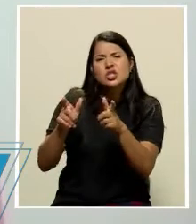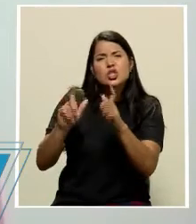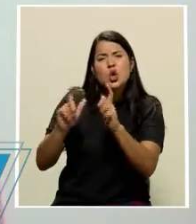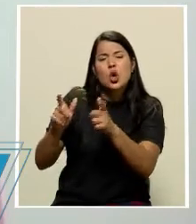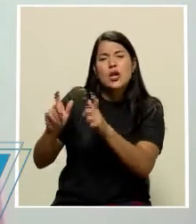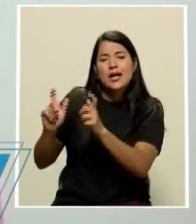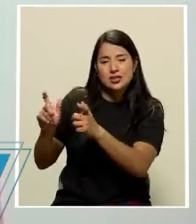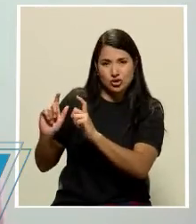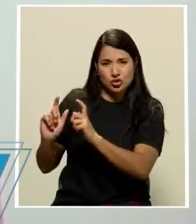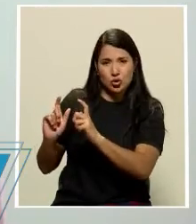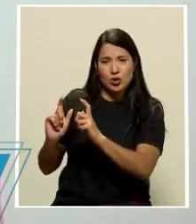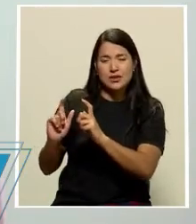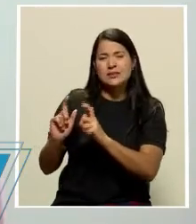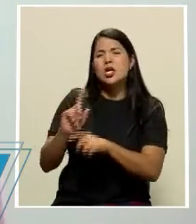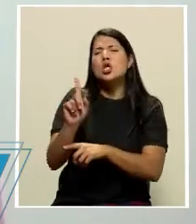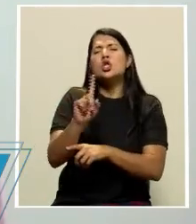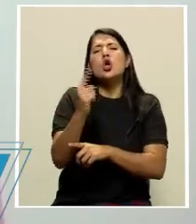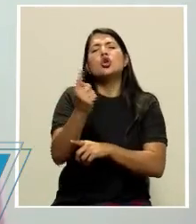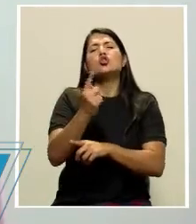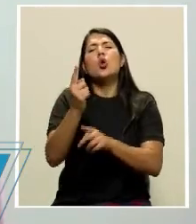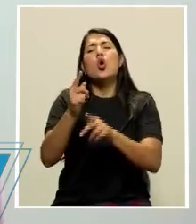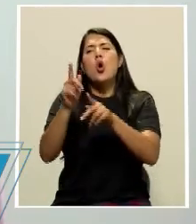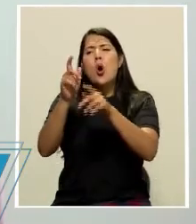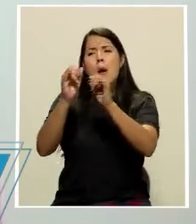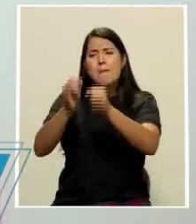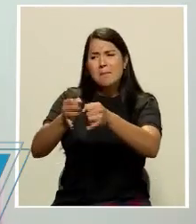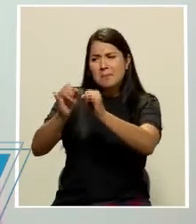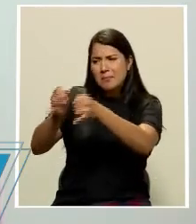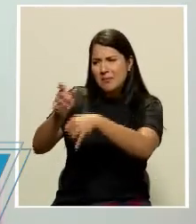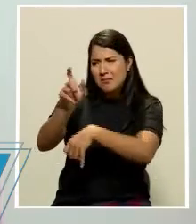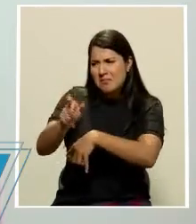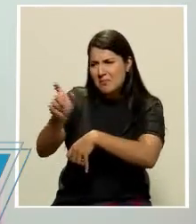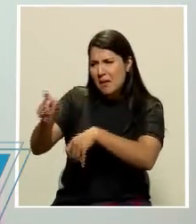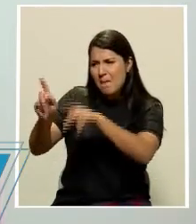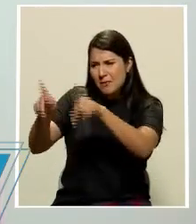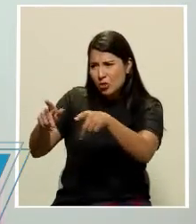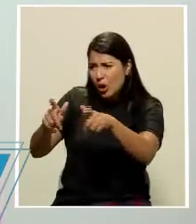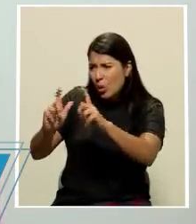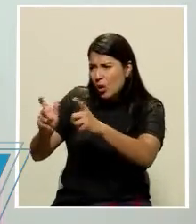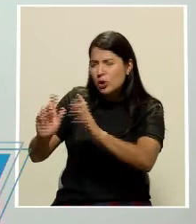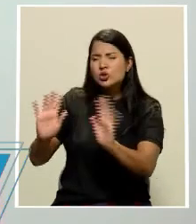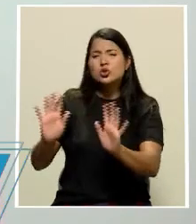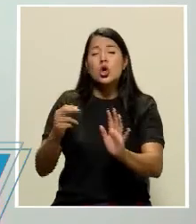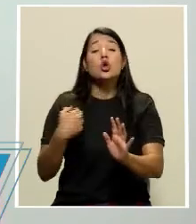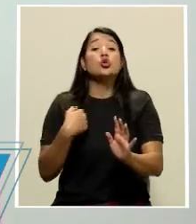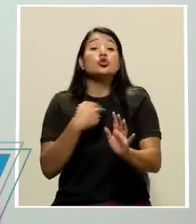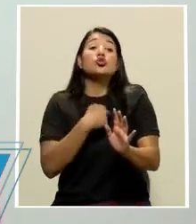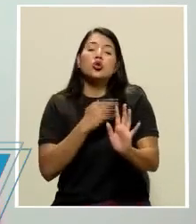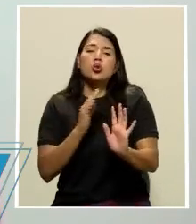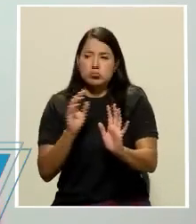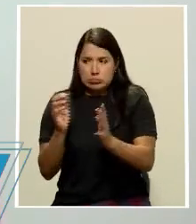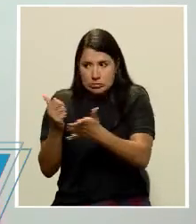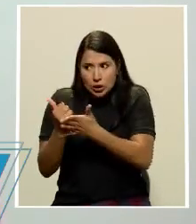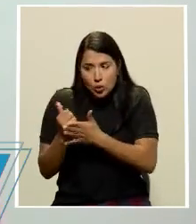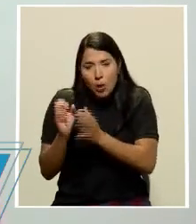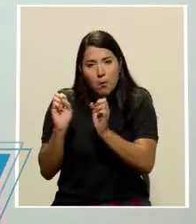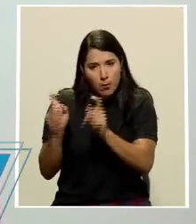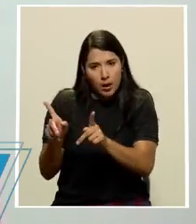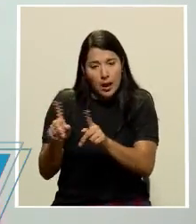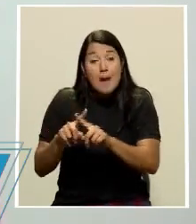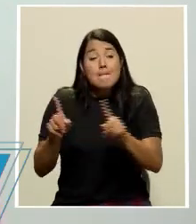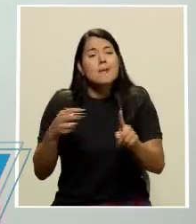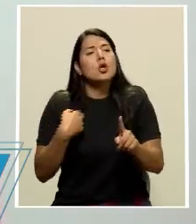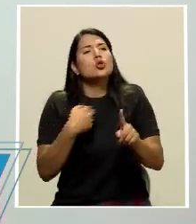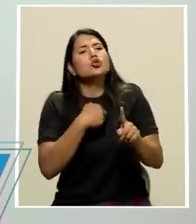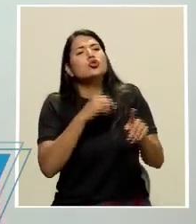que a las personas individuales, sino a las empresas. Ya sabemos que todas las personas de